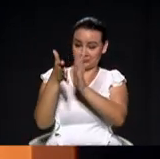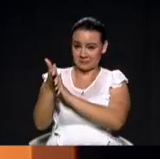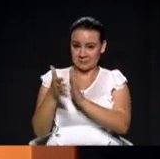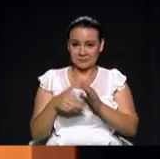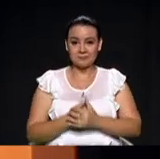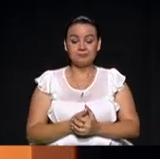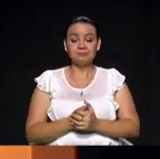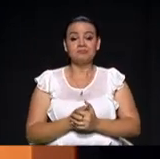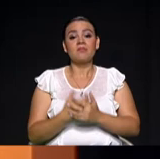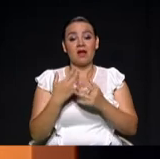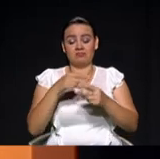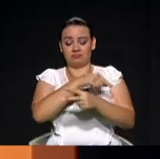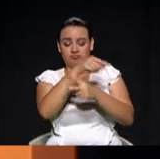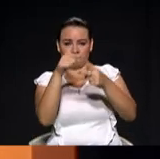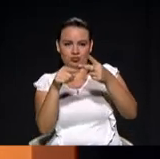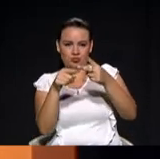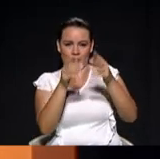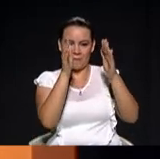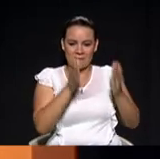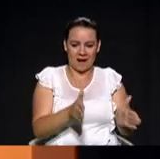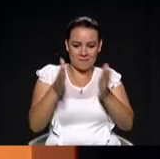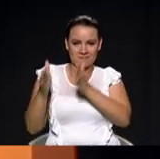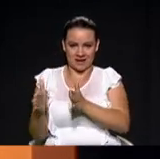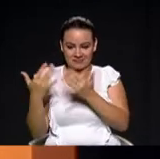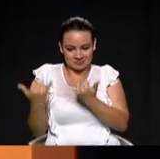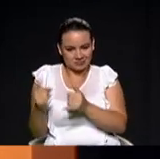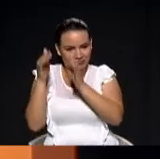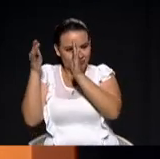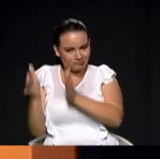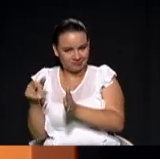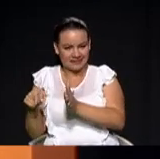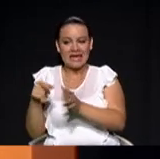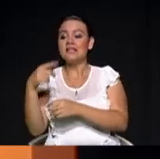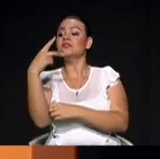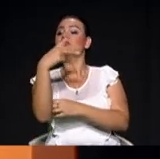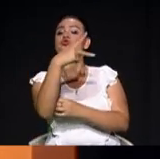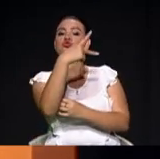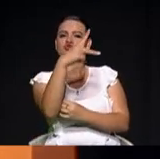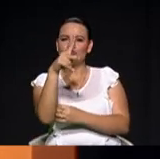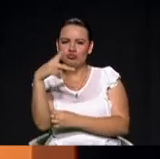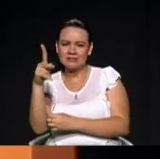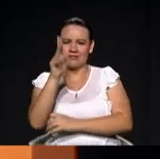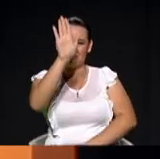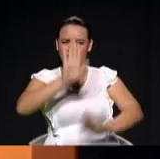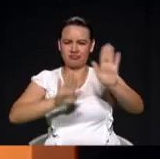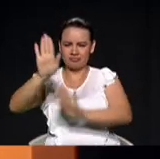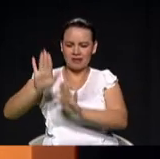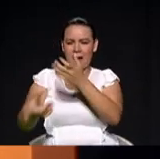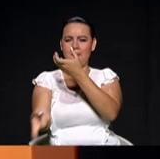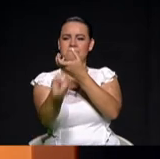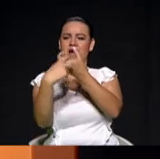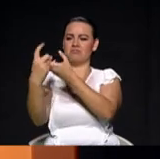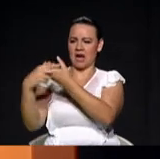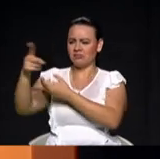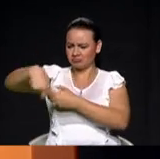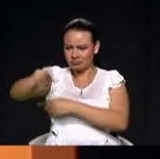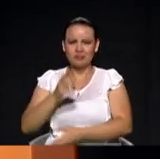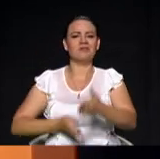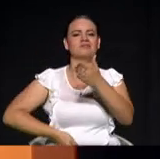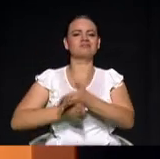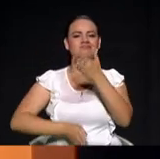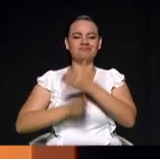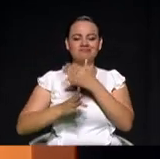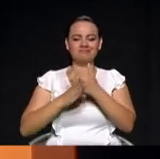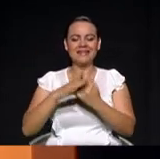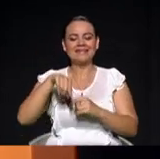bloques o con esta estamos realizando ya el segundo bloque con los doce candidatos inscritos que continúan oficialmente en la contienda por la